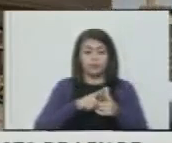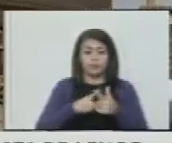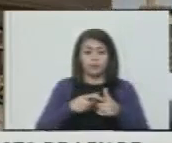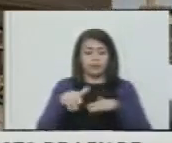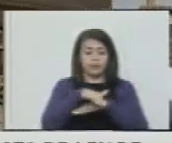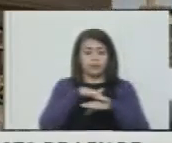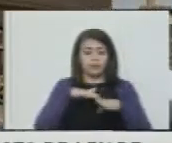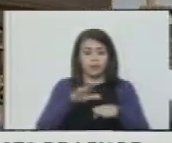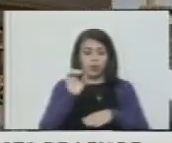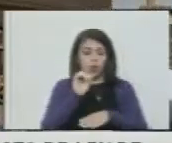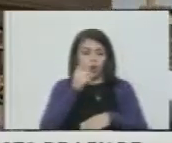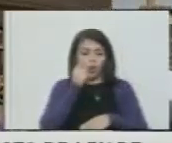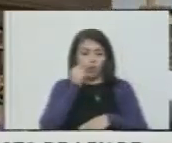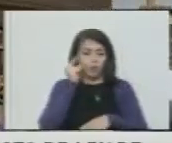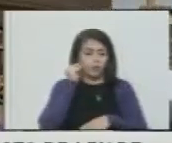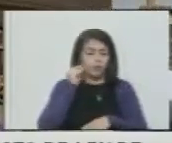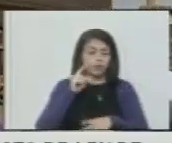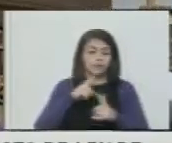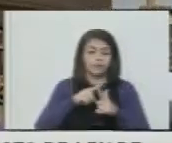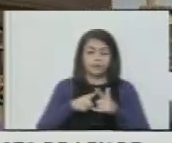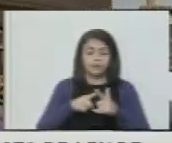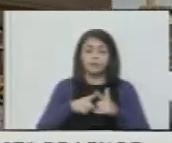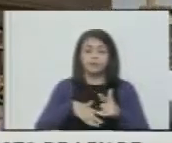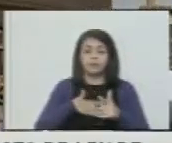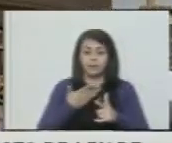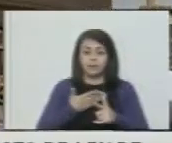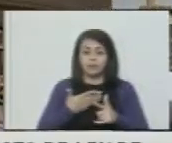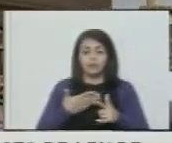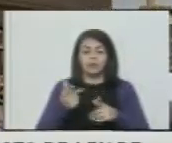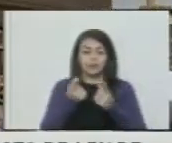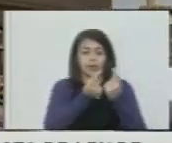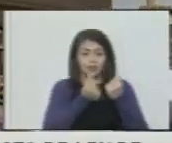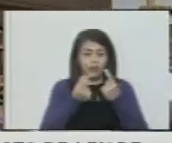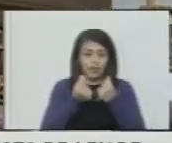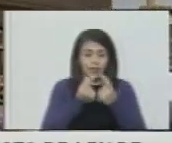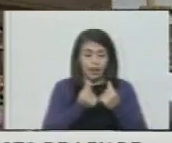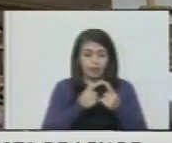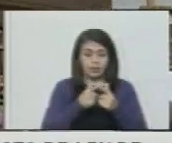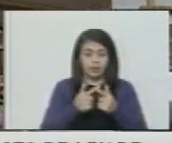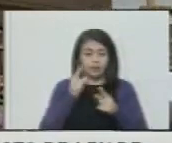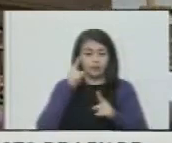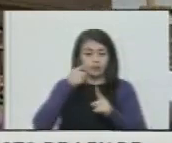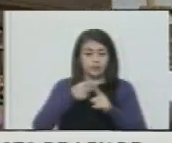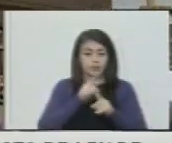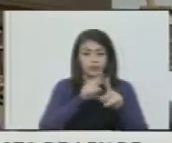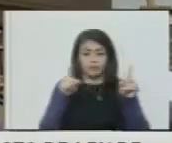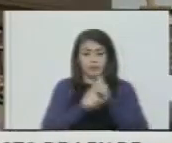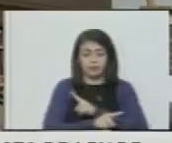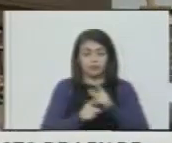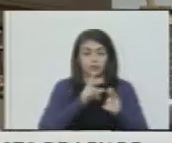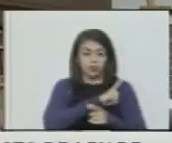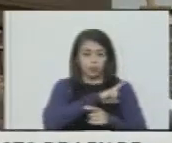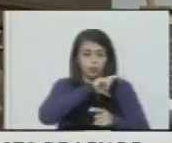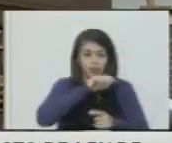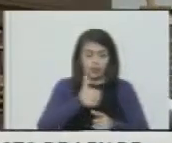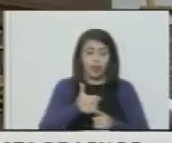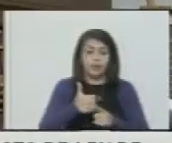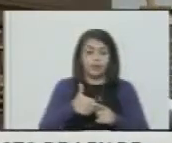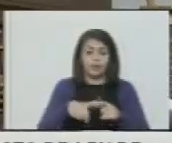aseguradora. El ministro o ministra del Poder Popular con competencia en materia de finanzas, a proposición del o